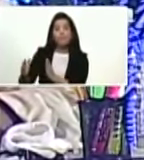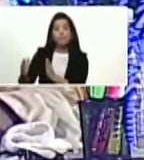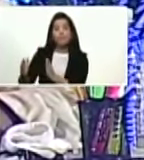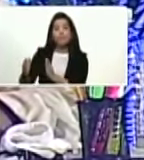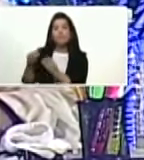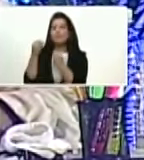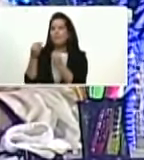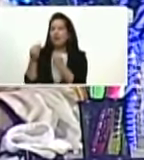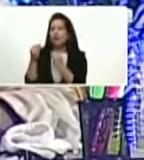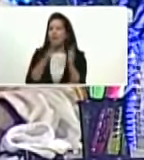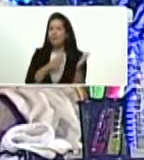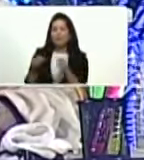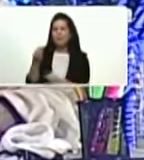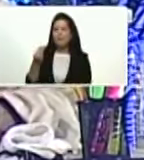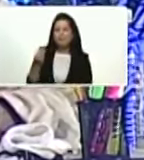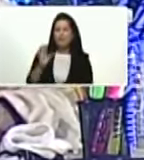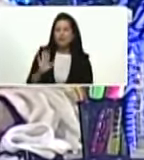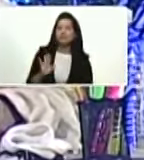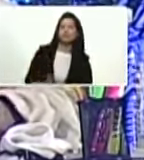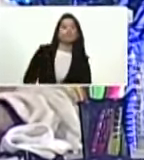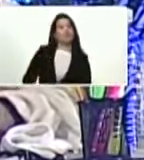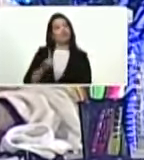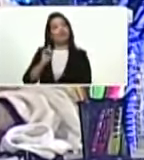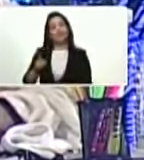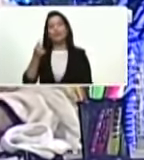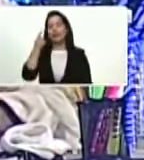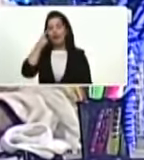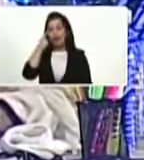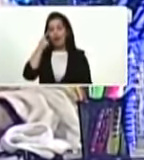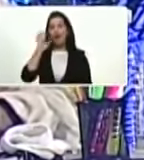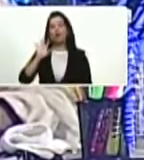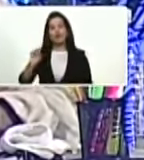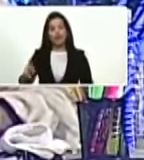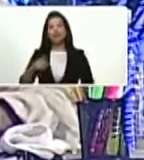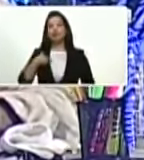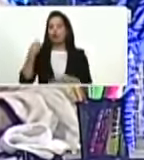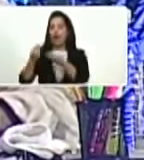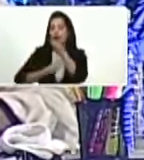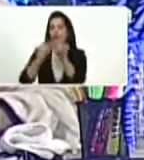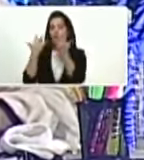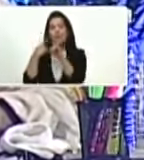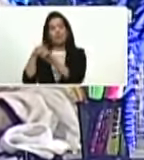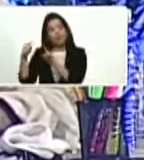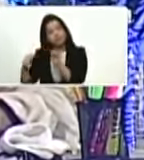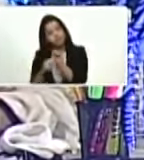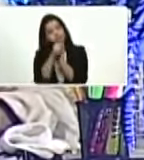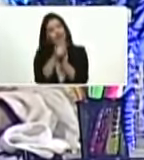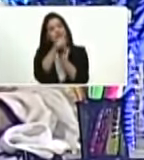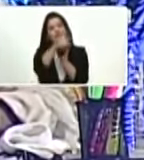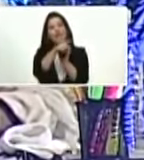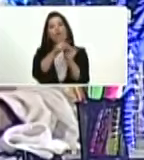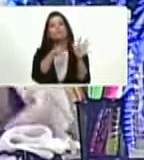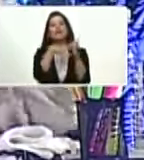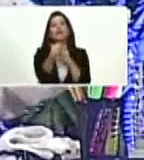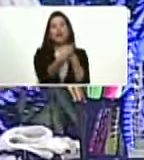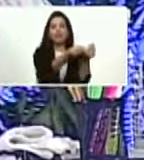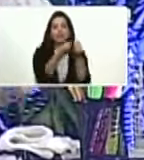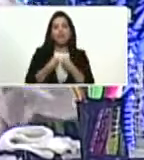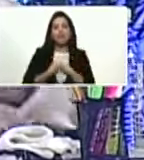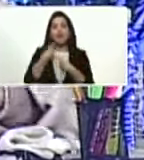para garantizar aguas arriba sus insumos productivos, para cumplir las metas de